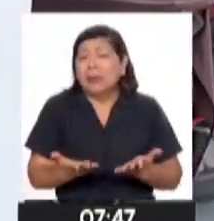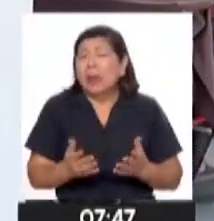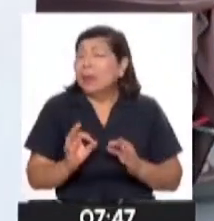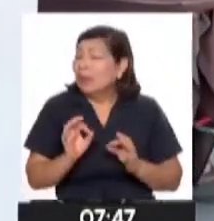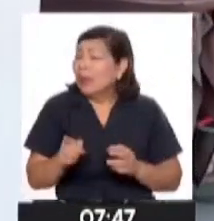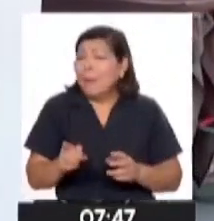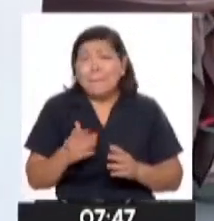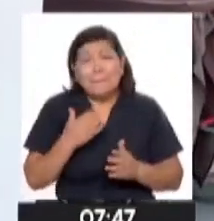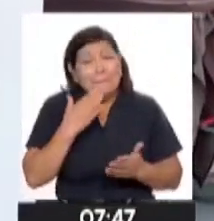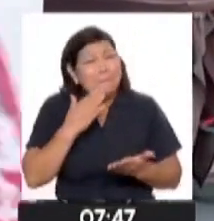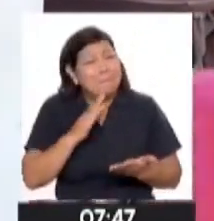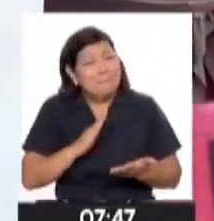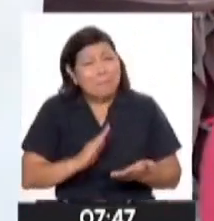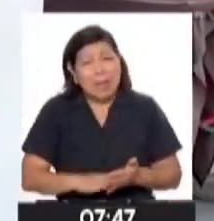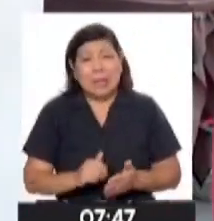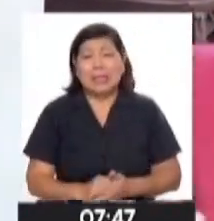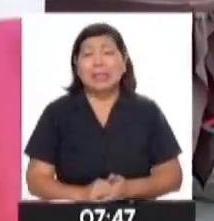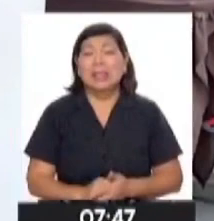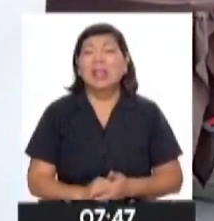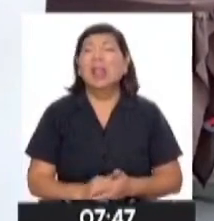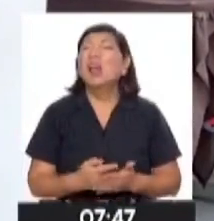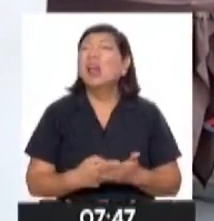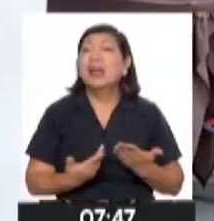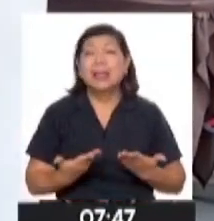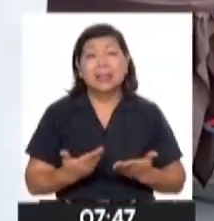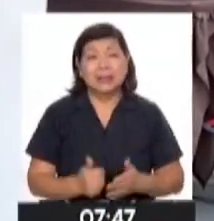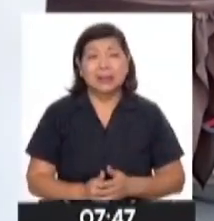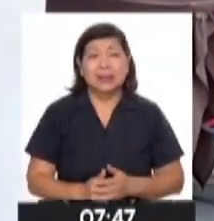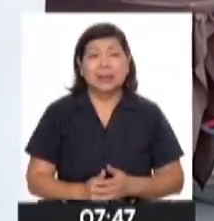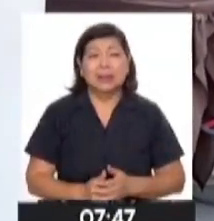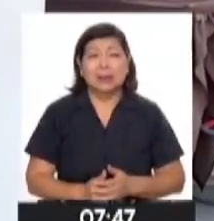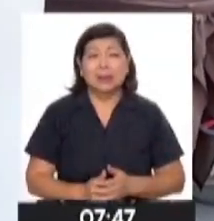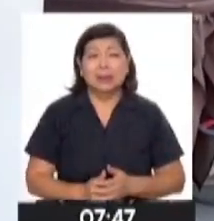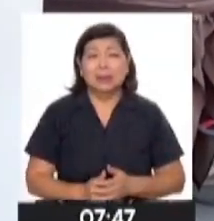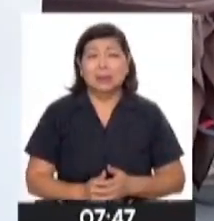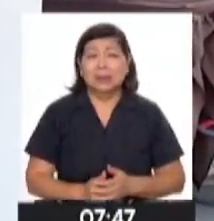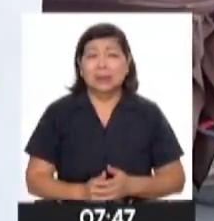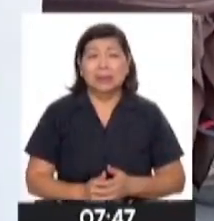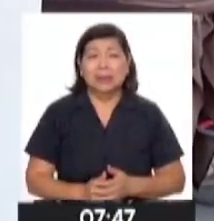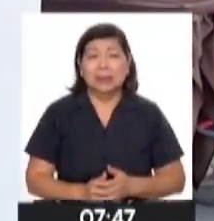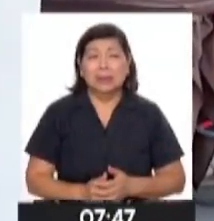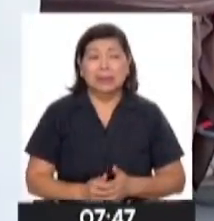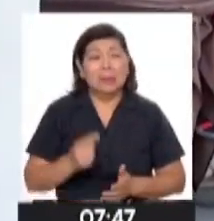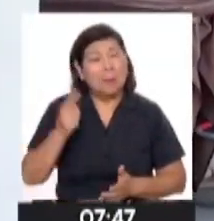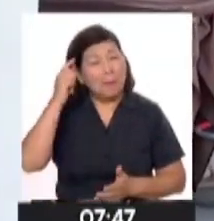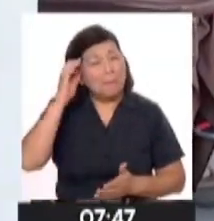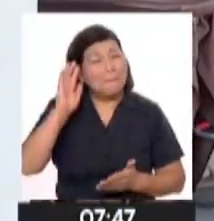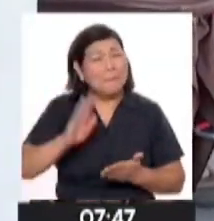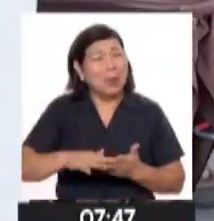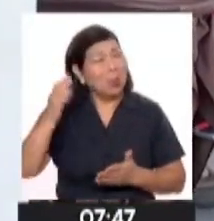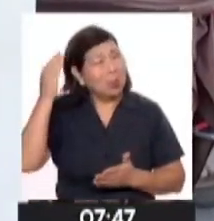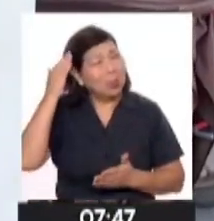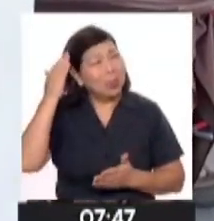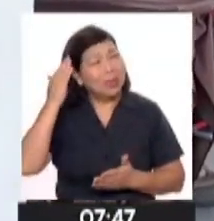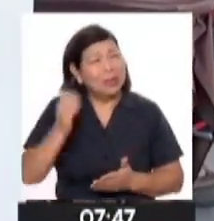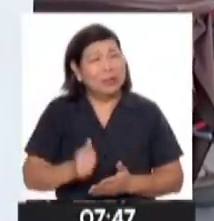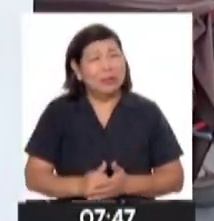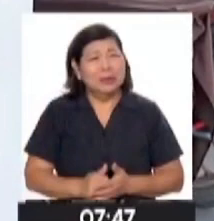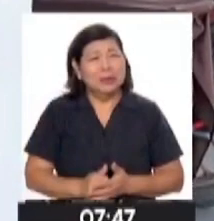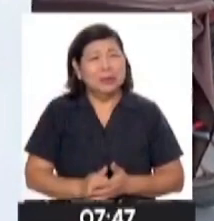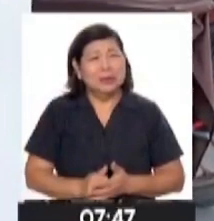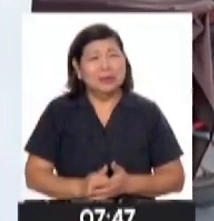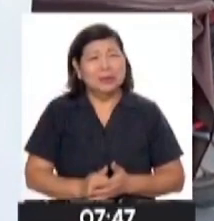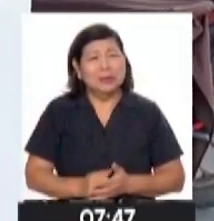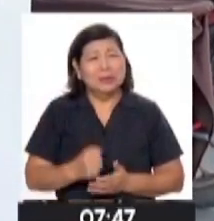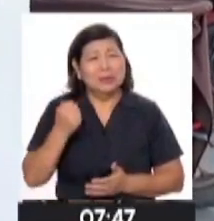grave, mi hijo, ahorita. ¿Exactamente qué tiene? Ahorita tiene su golpe en la cabeza. Y acá está, que